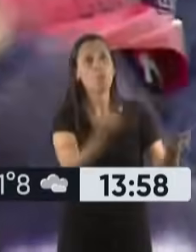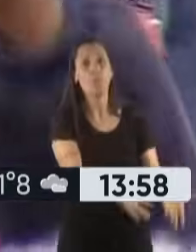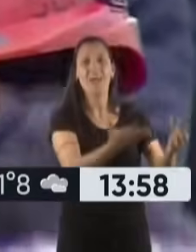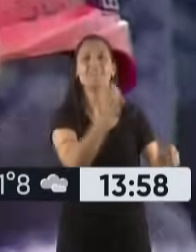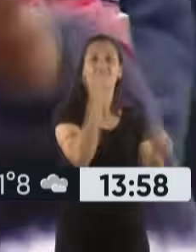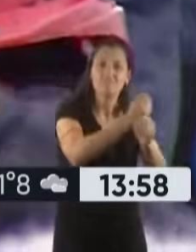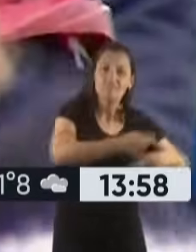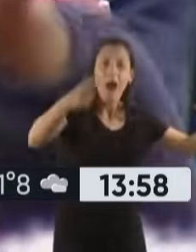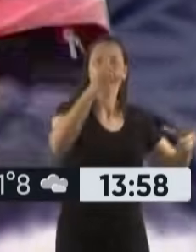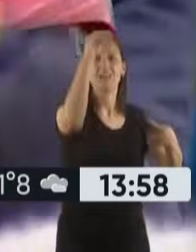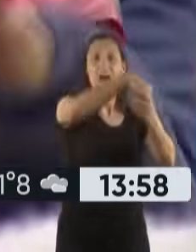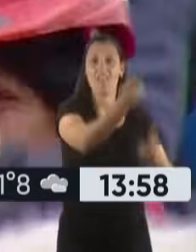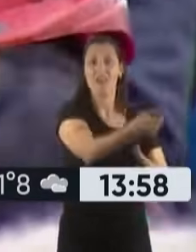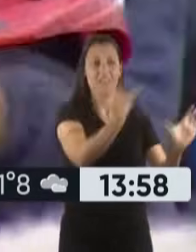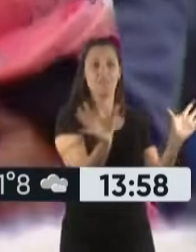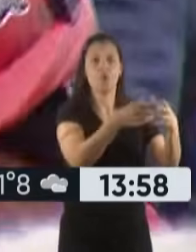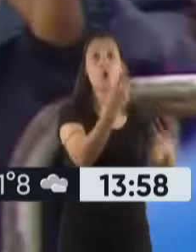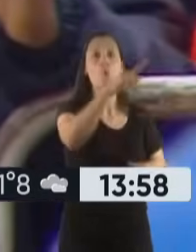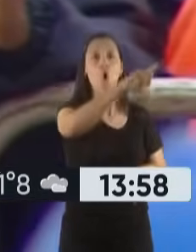trabajadores de la UOCRA!